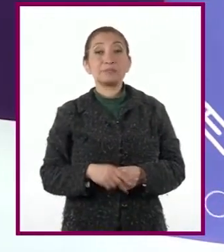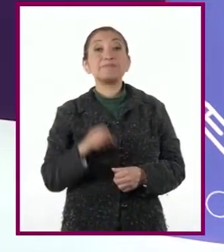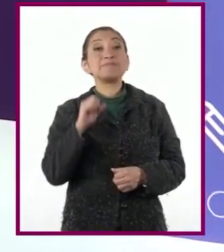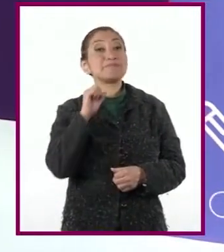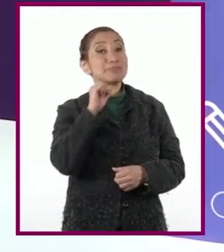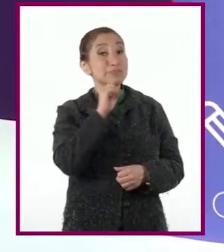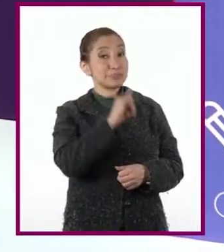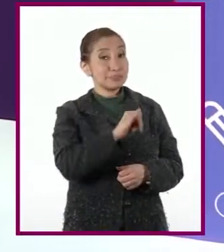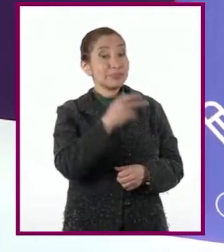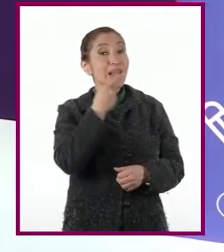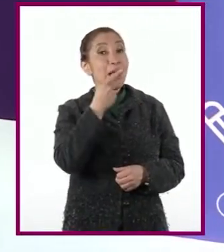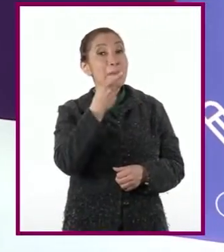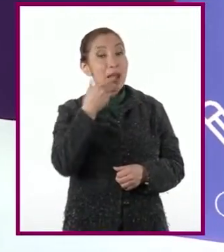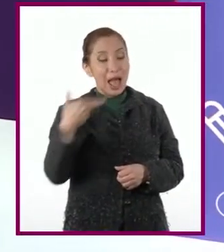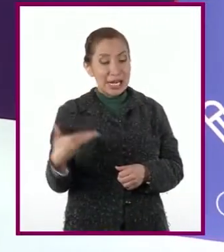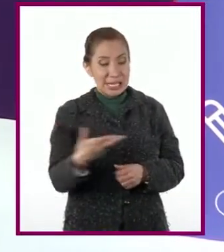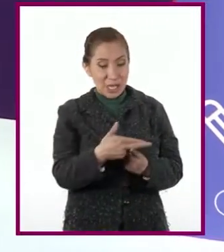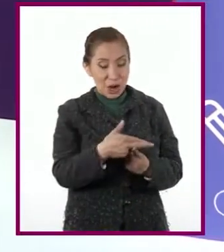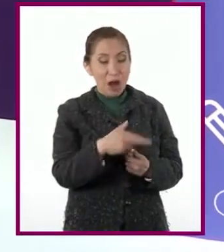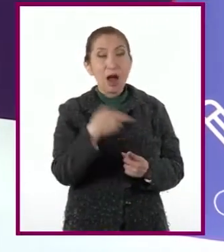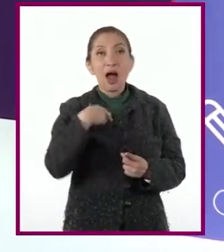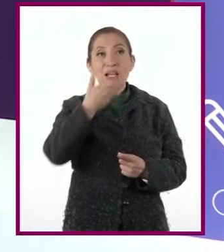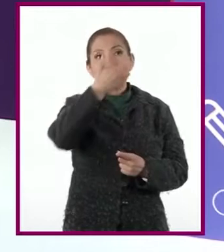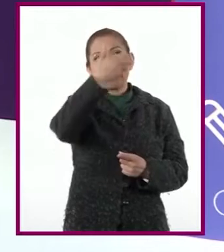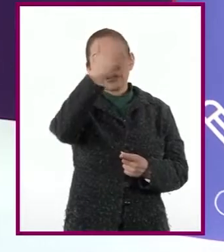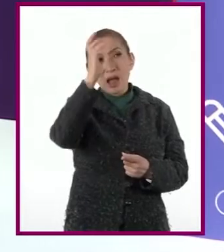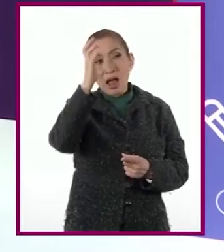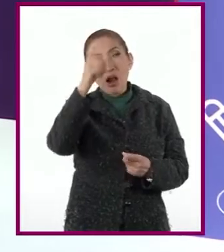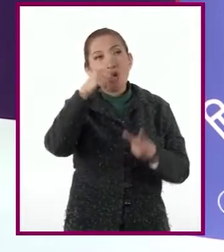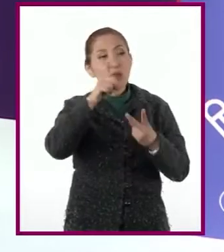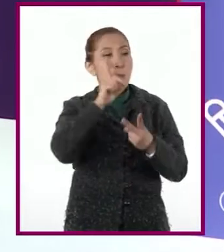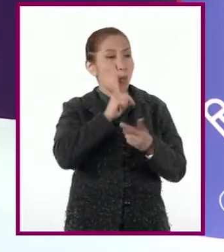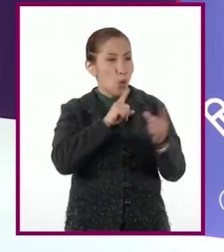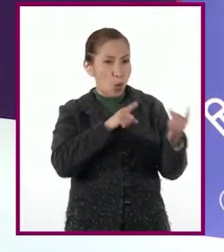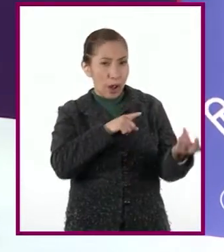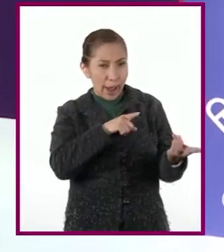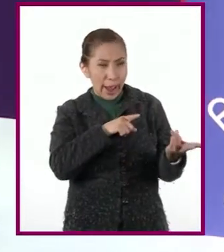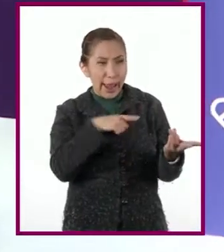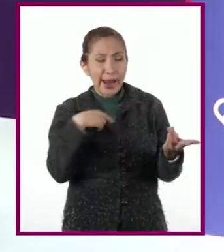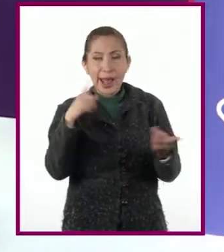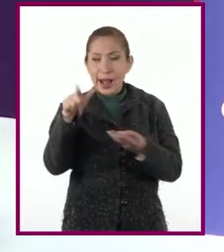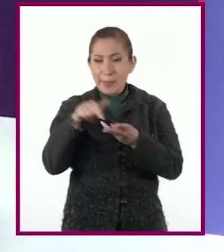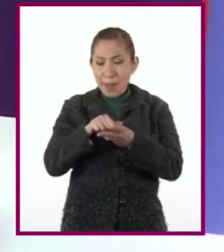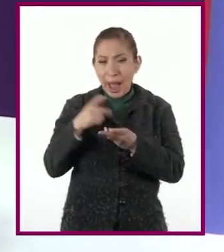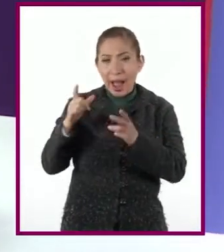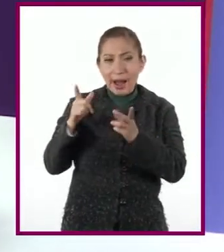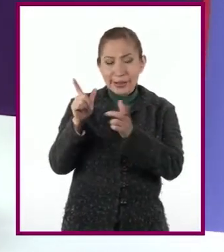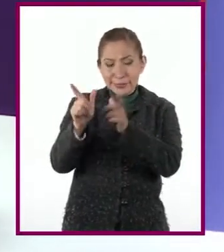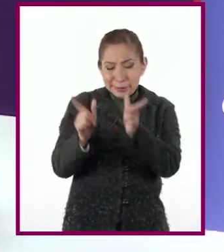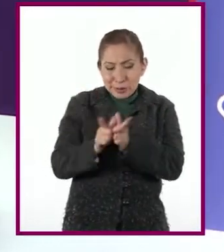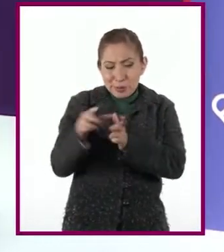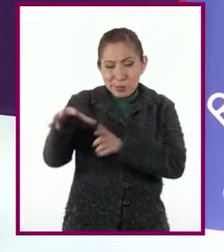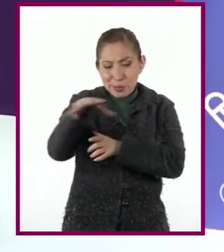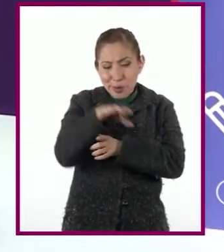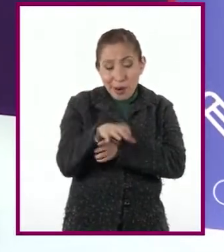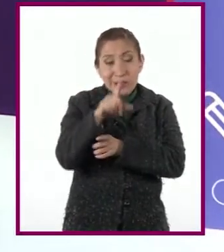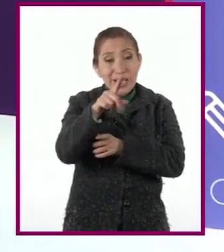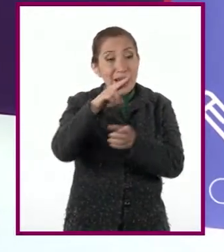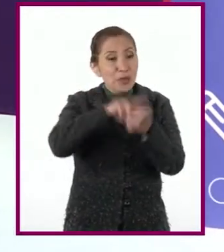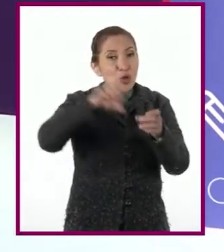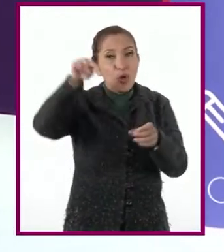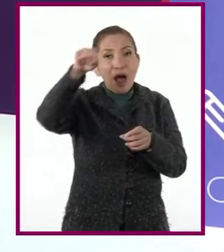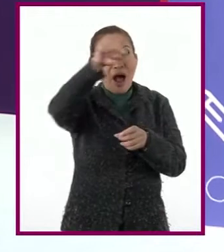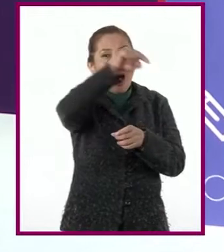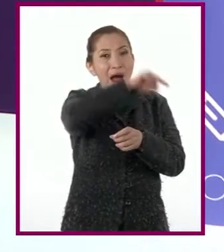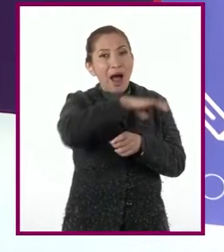Sí, habla del río, del aura, de una pastorcilla, del ganado. Eran los elementos de la